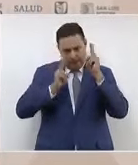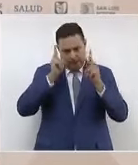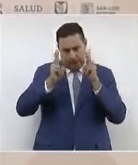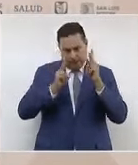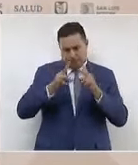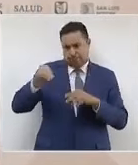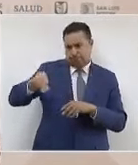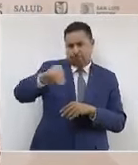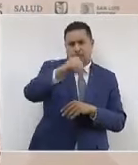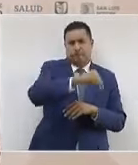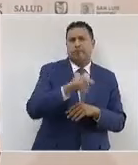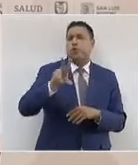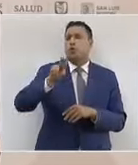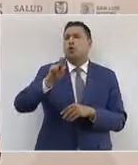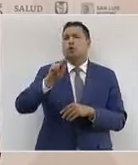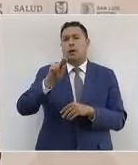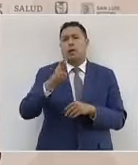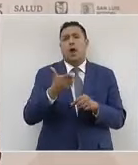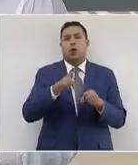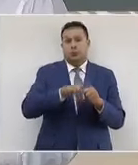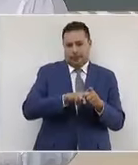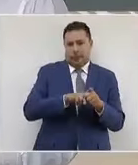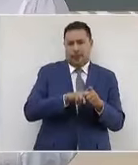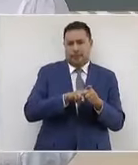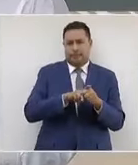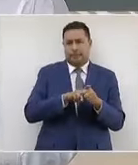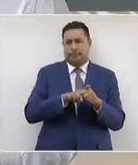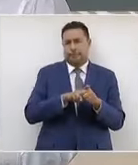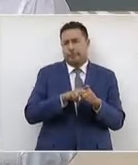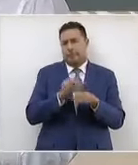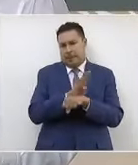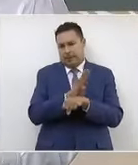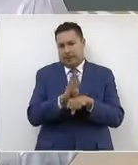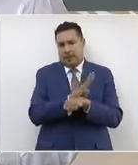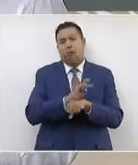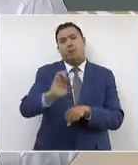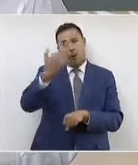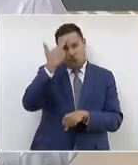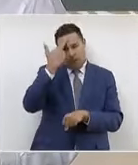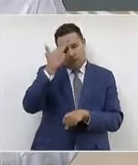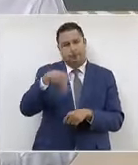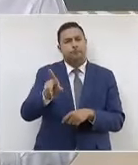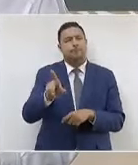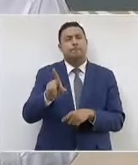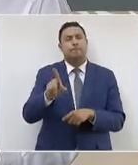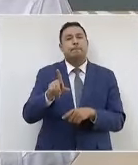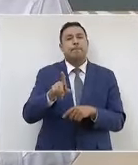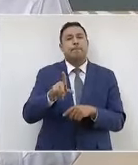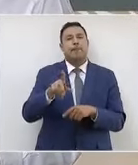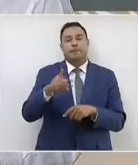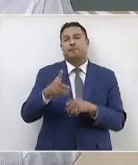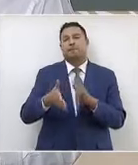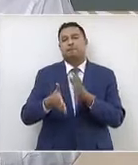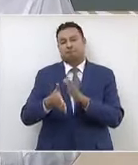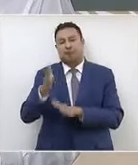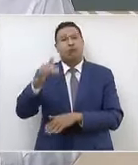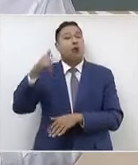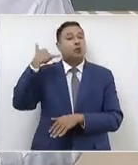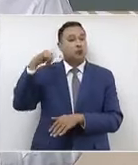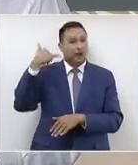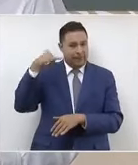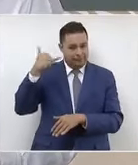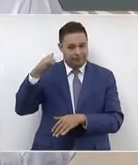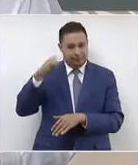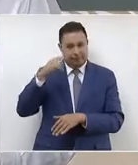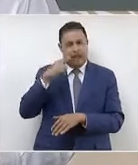Zoé, los 80 hospitales del IMSS-Bienestar, me acuerdo que fuimos a Yucatán y ahí hay